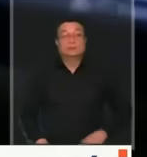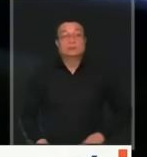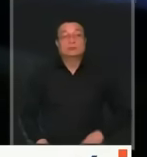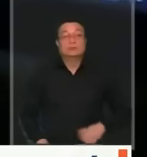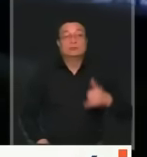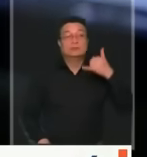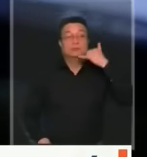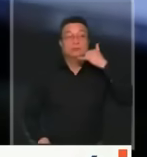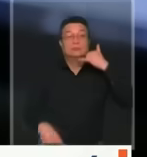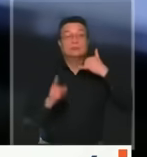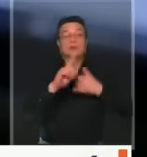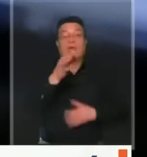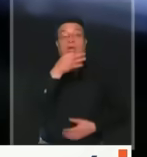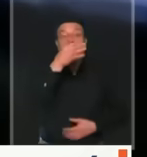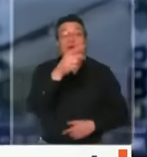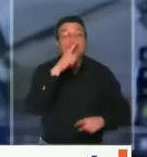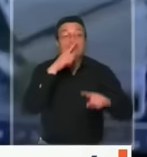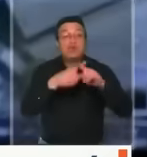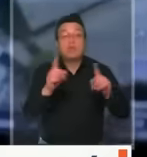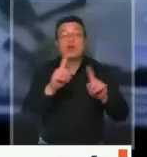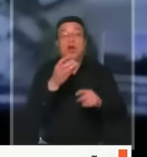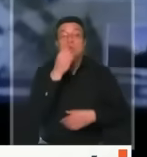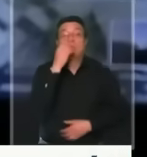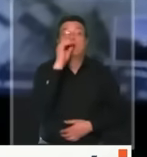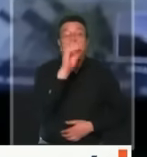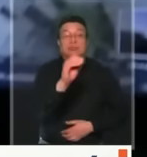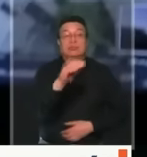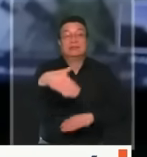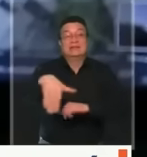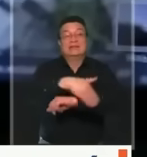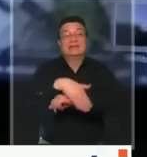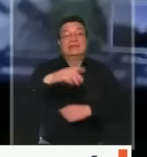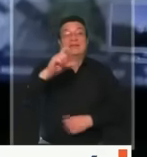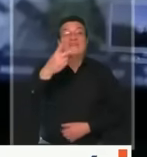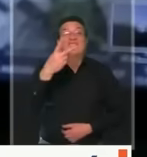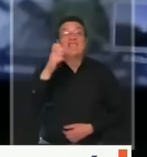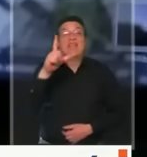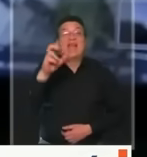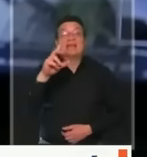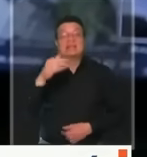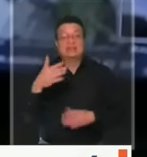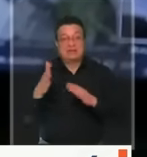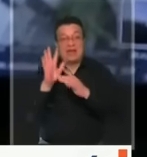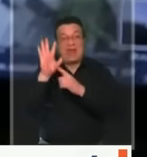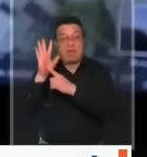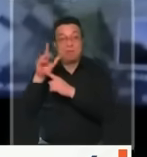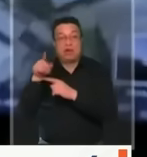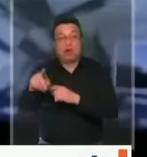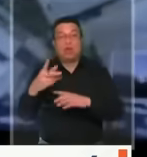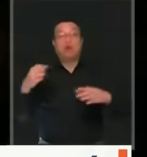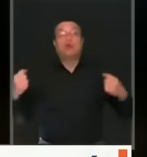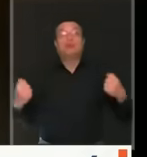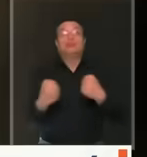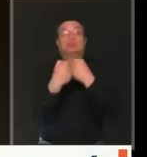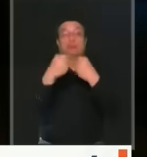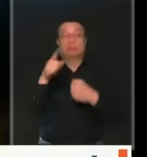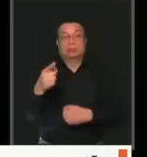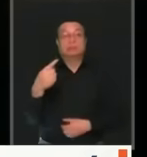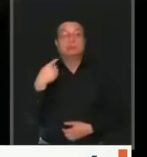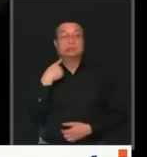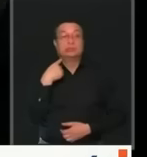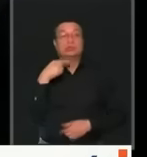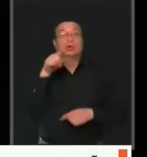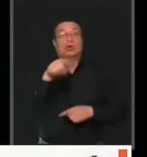No le daré mi nombre, solo anote. Por el costado de General Velázquez, casi al llegar ahí al espejo, se produjo un accidente. Un túnel